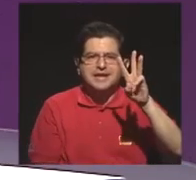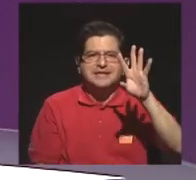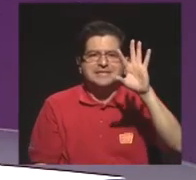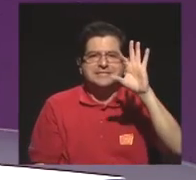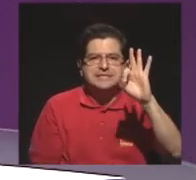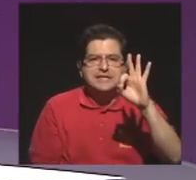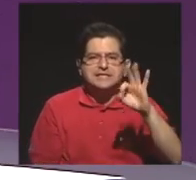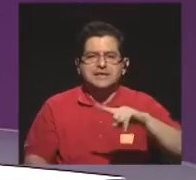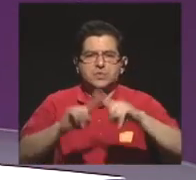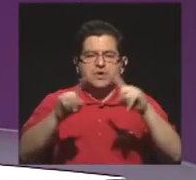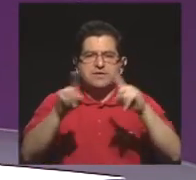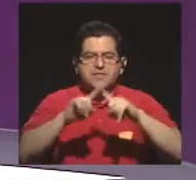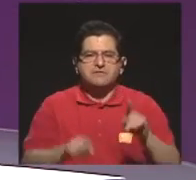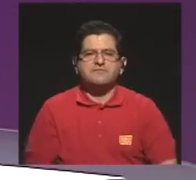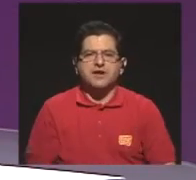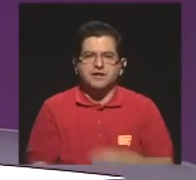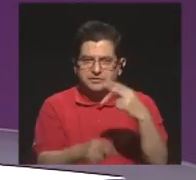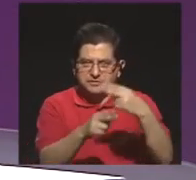3,069 puestos.